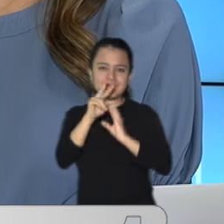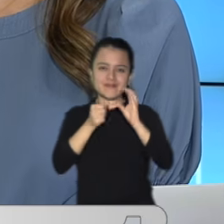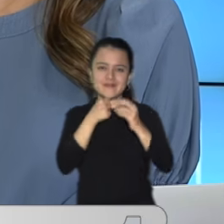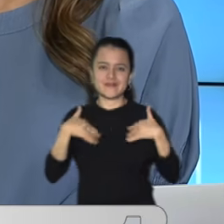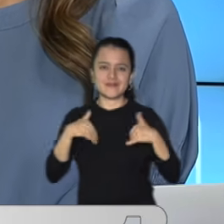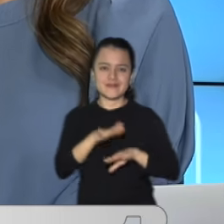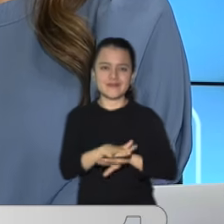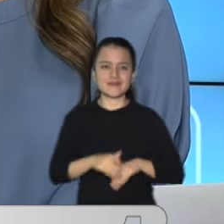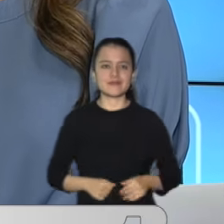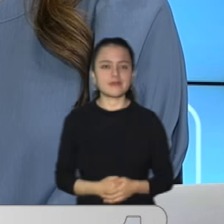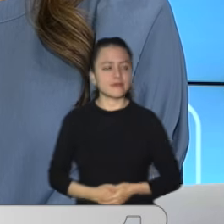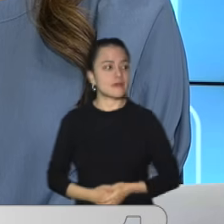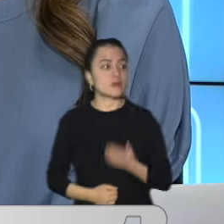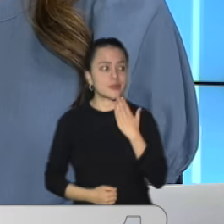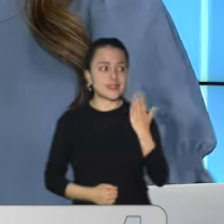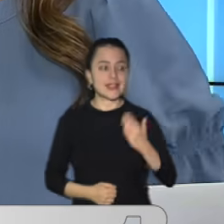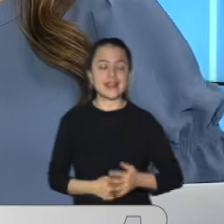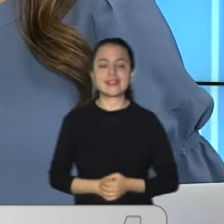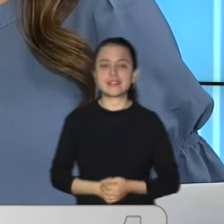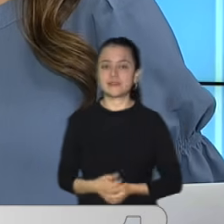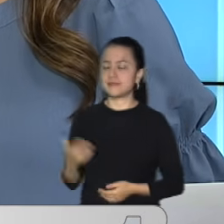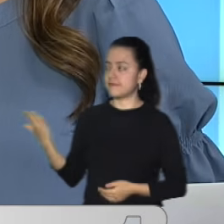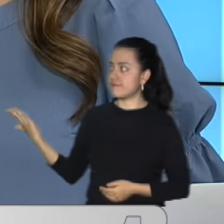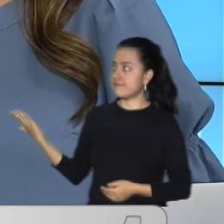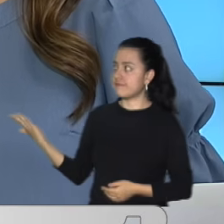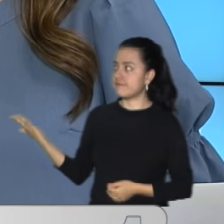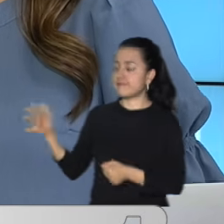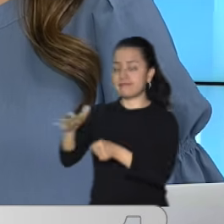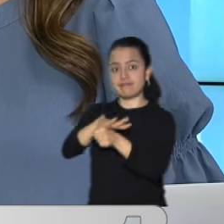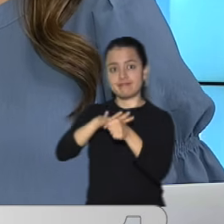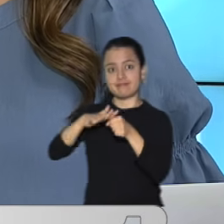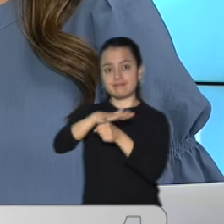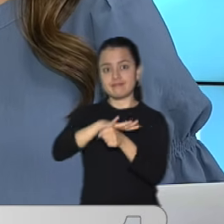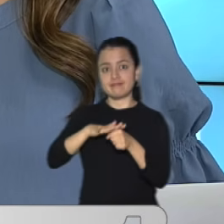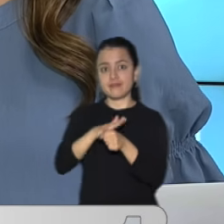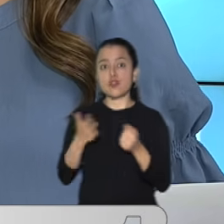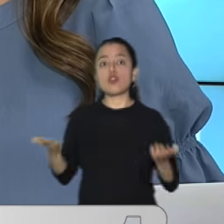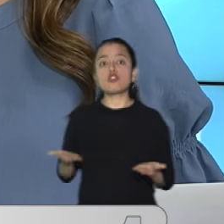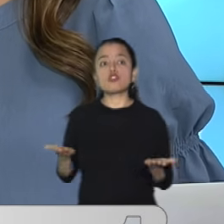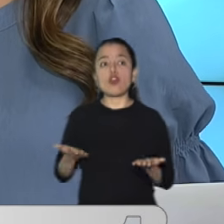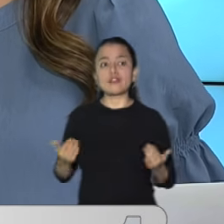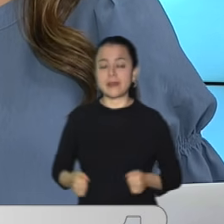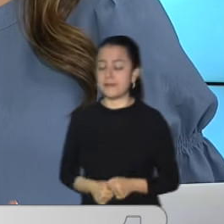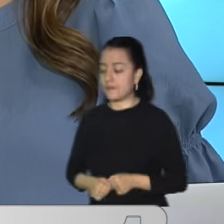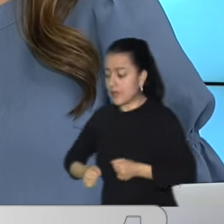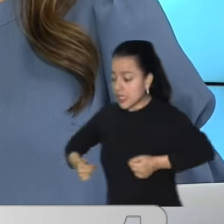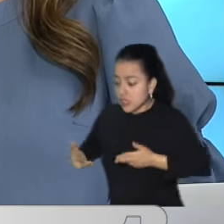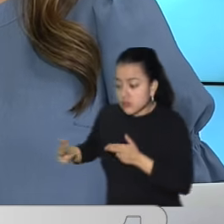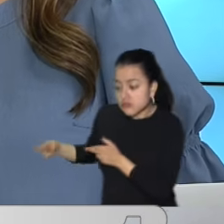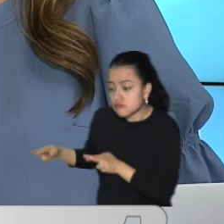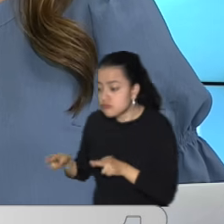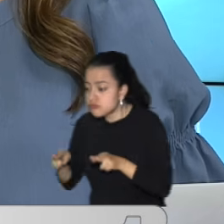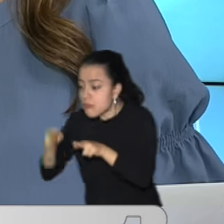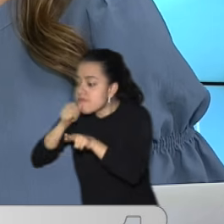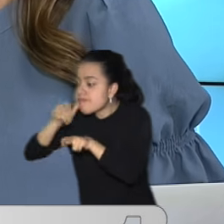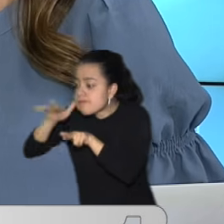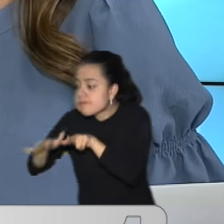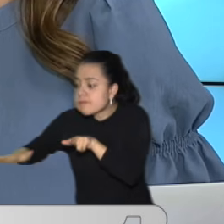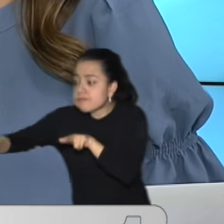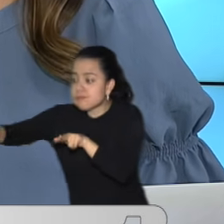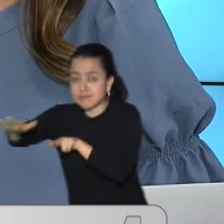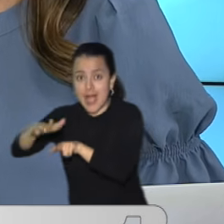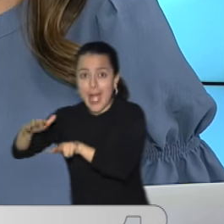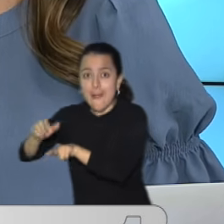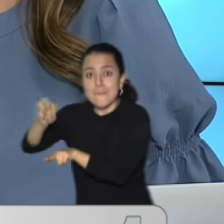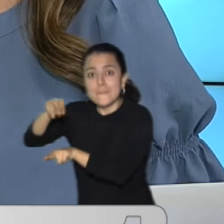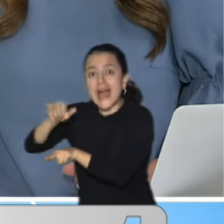muchas gracias. La comunidad del barrio Las Flores, a orillas de la Ciénaga de Mallorquín, denuncia violencia en un intento de desalojo.